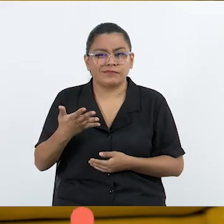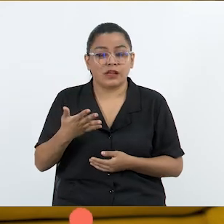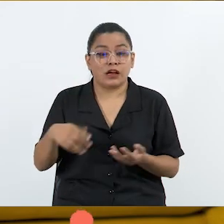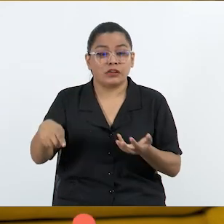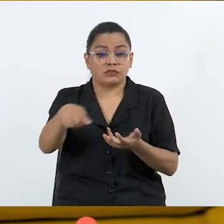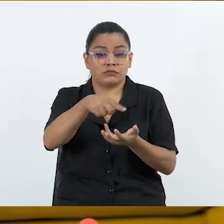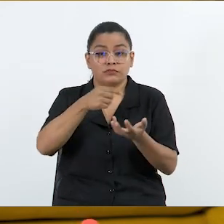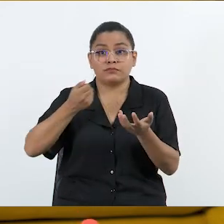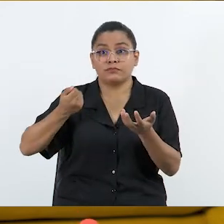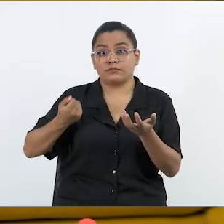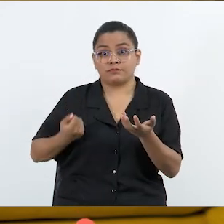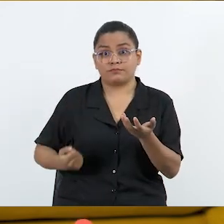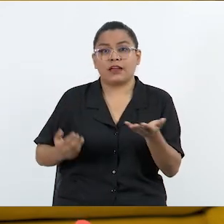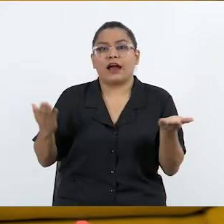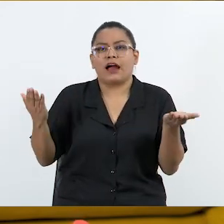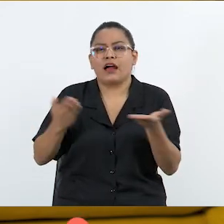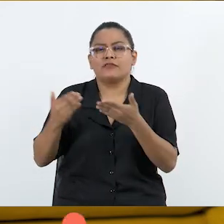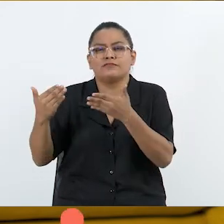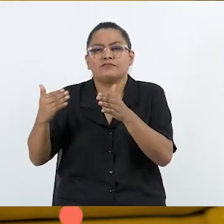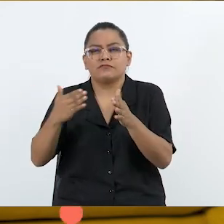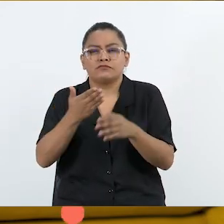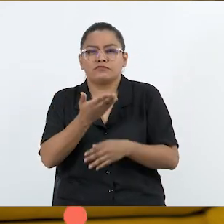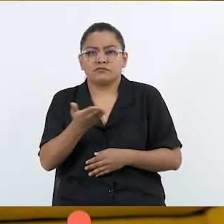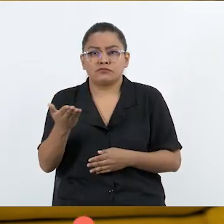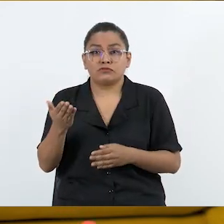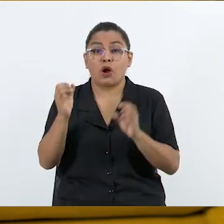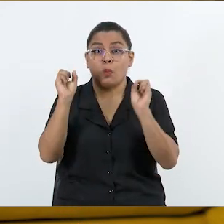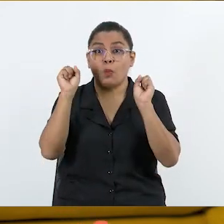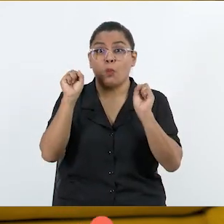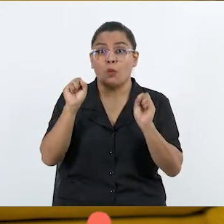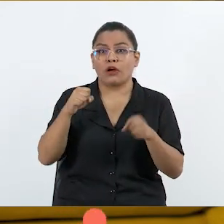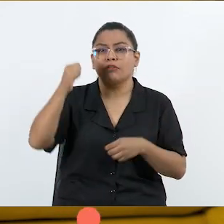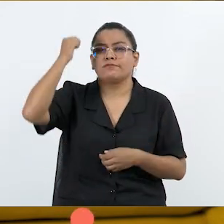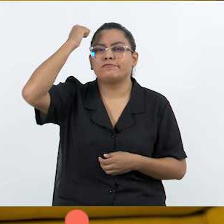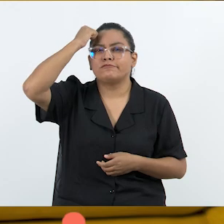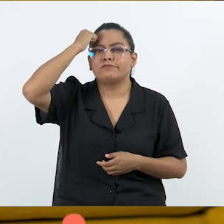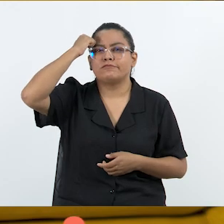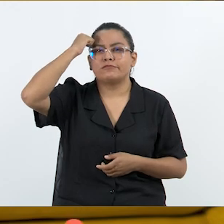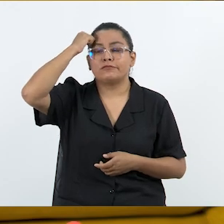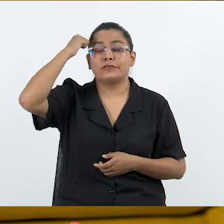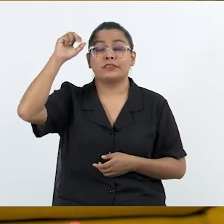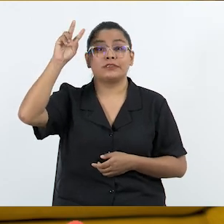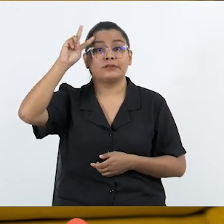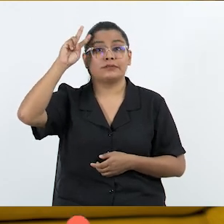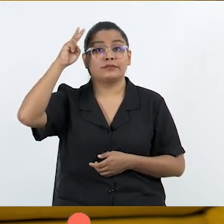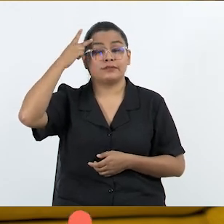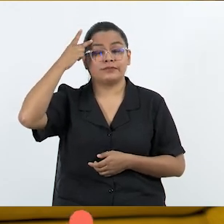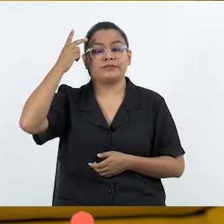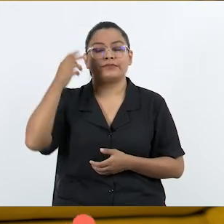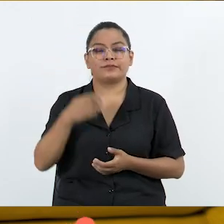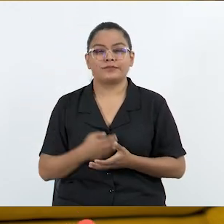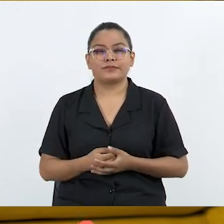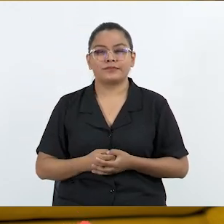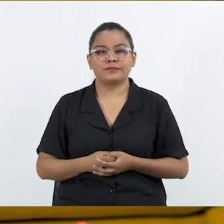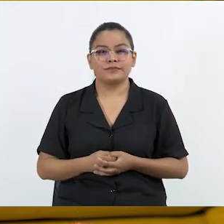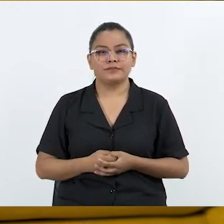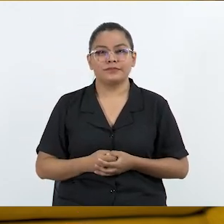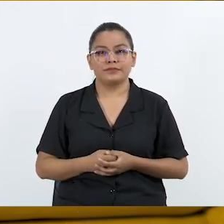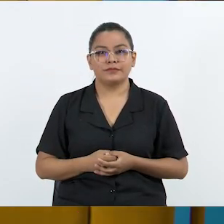propósito que el estudiantado realice diversas acciones que le permitan aprender significativamente.